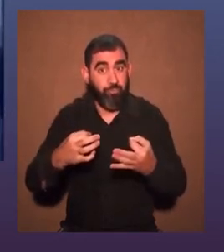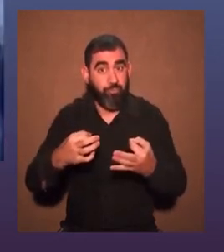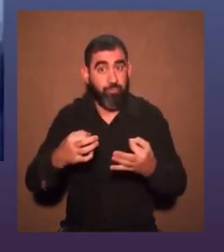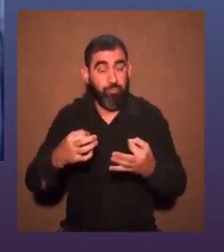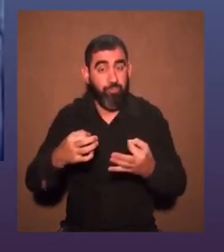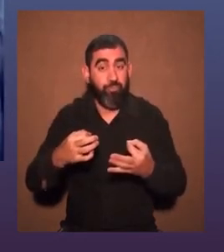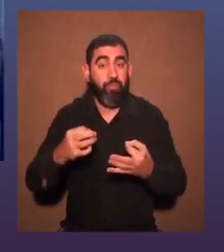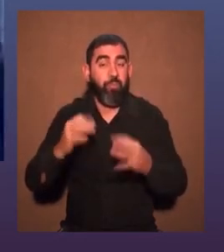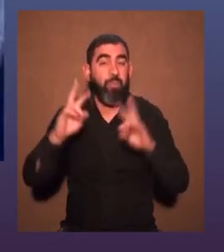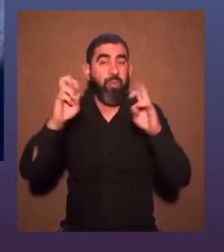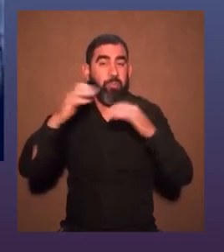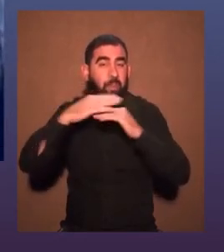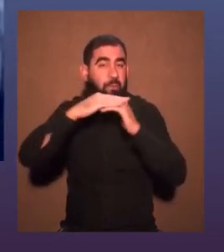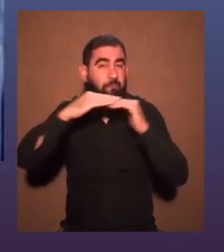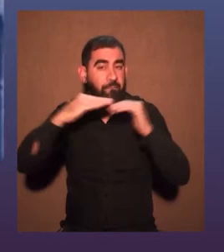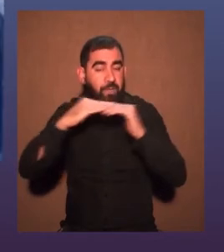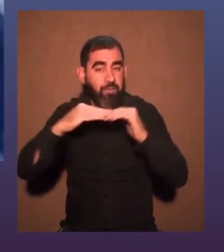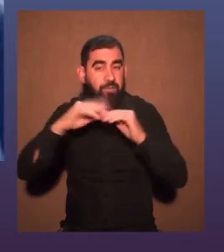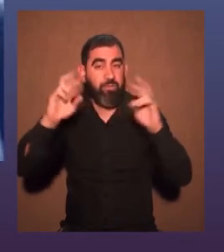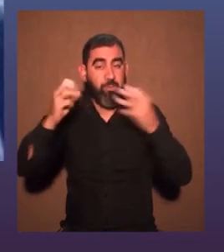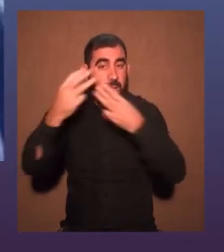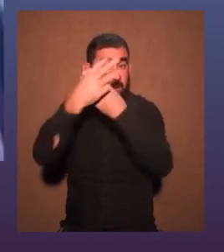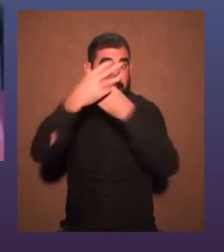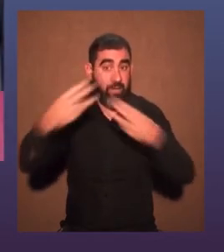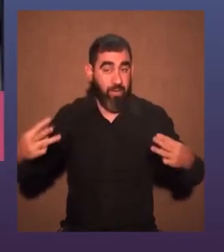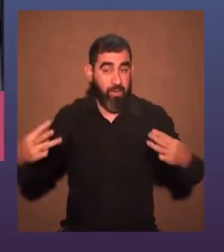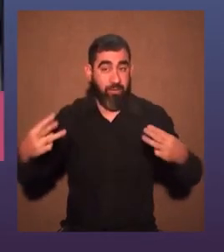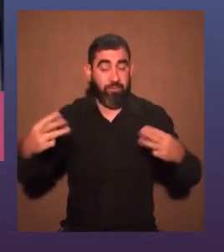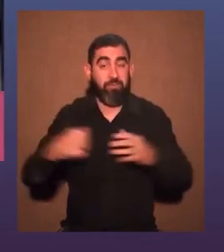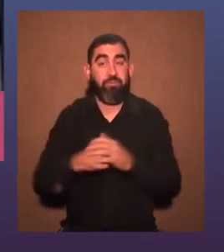allí como algo muy muy básico y una línea muy general, siempre